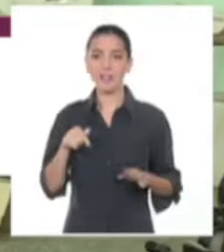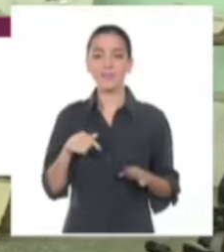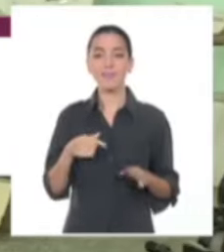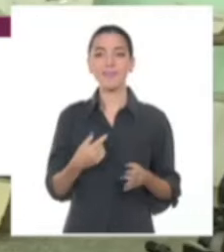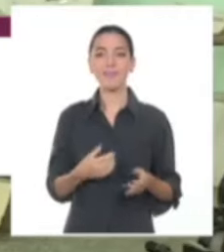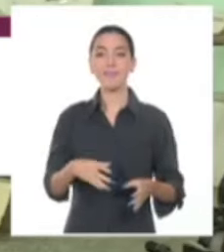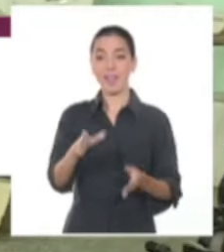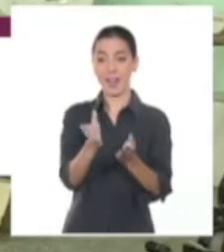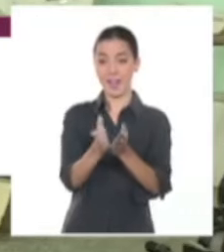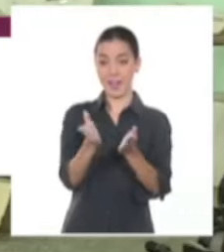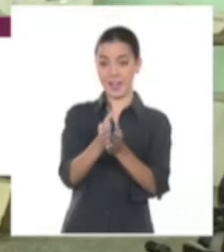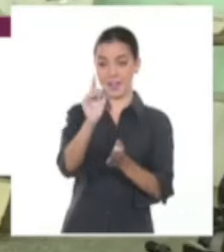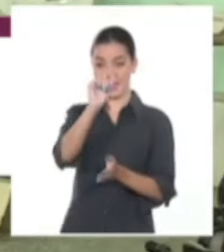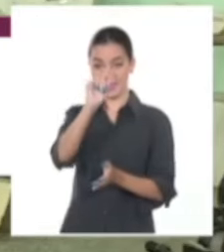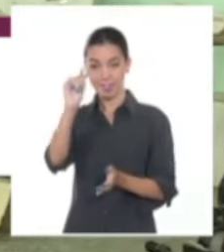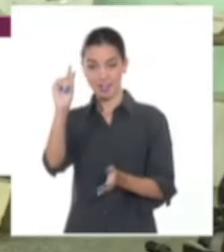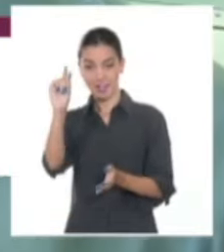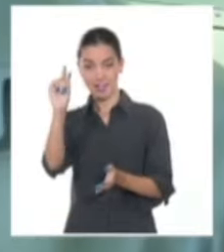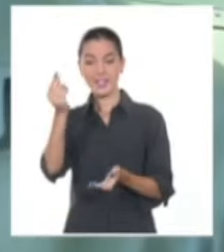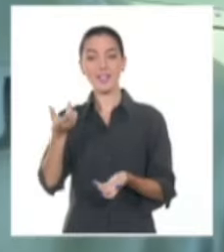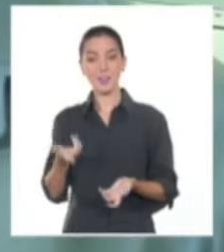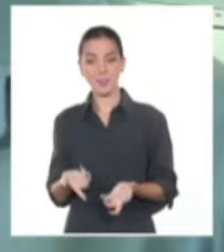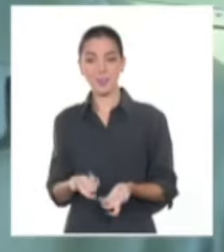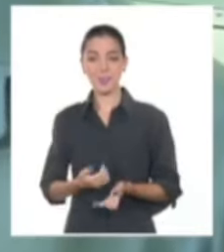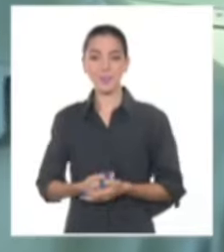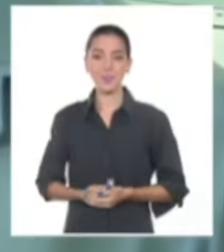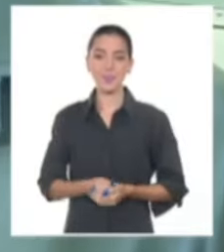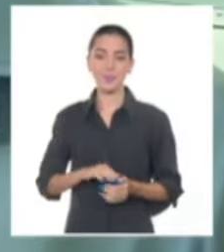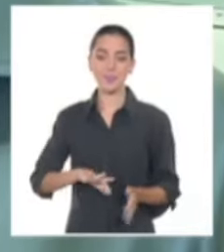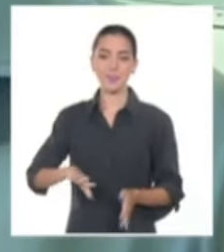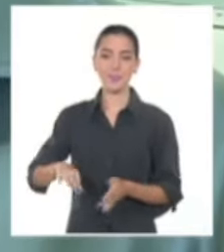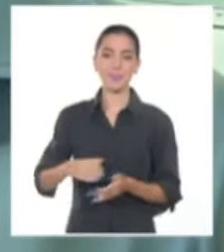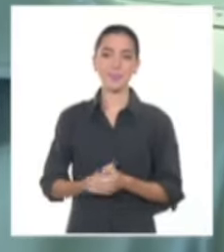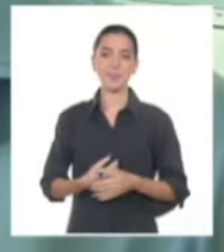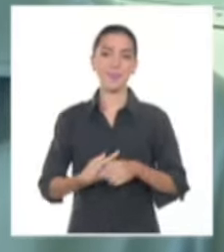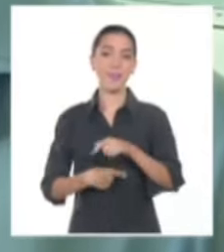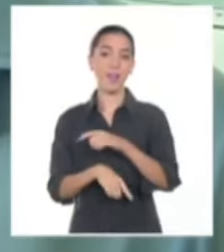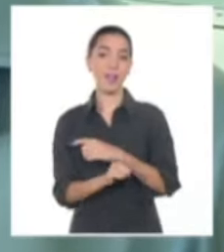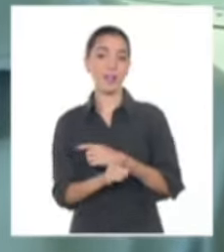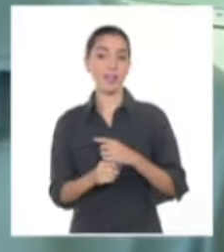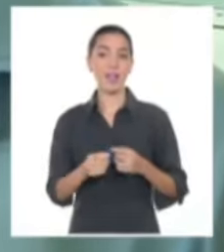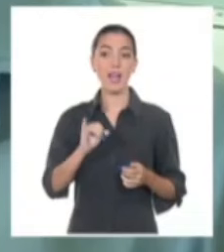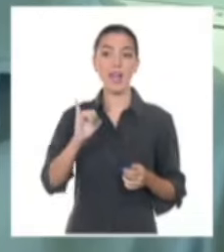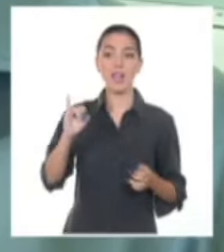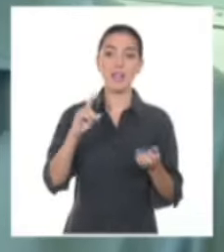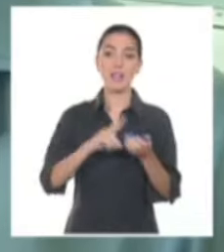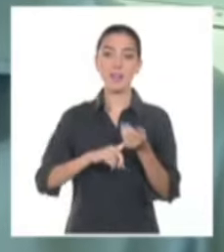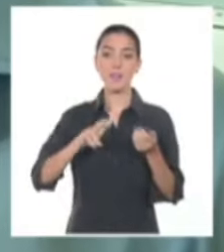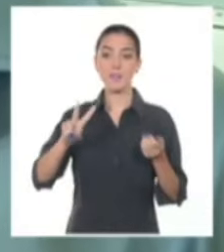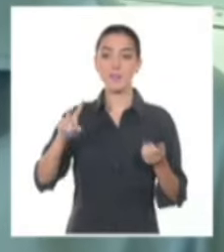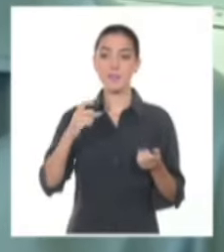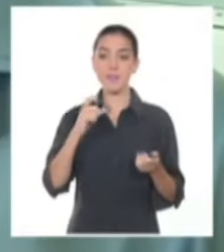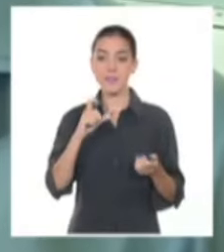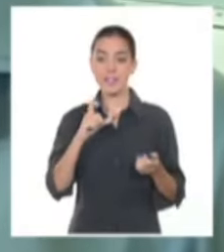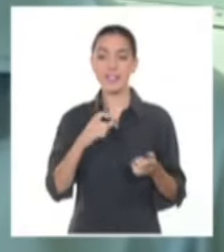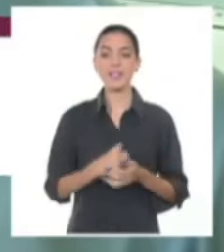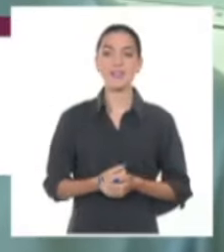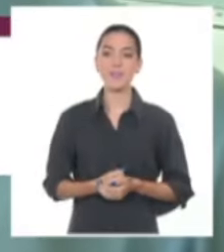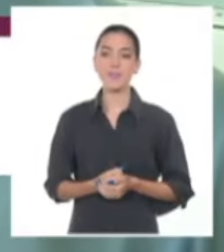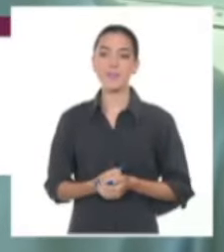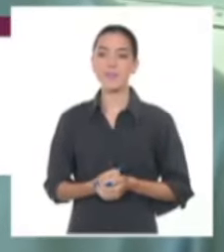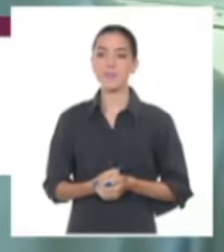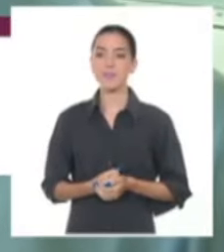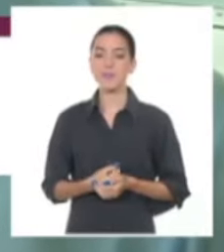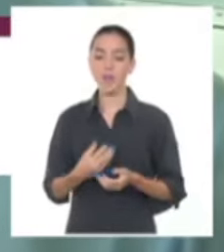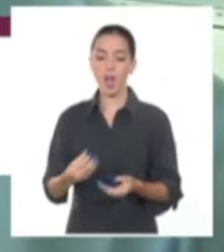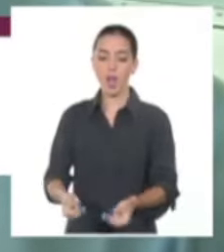en el equipo de química concursando para esta asignatura. Cuando entramos al IPBC nos captan en el teatro y yo